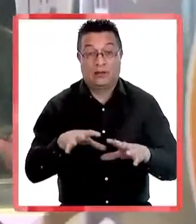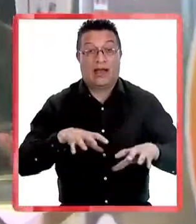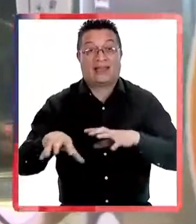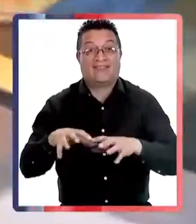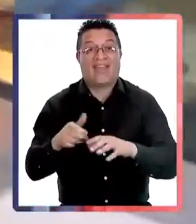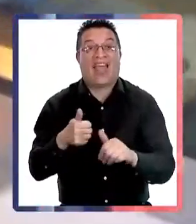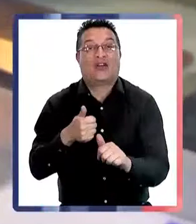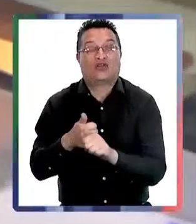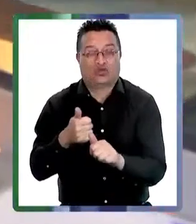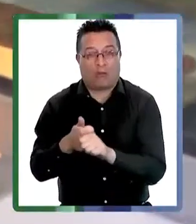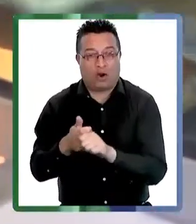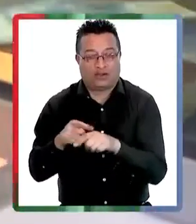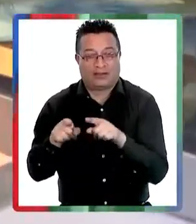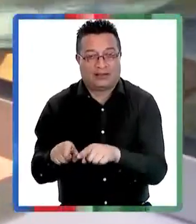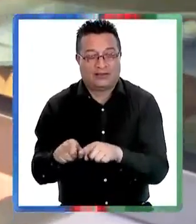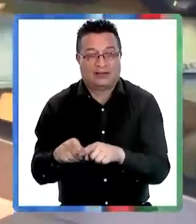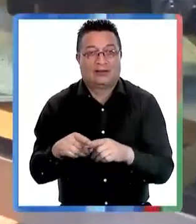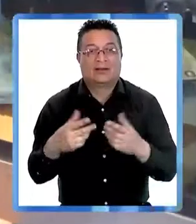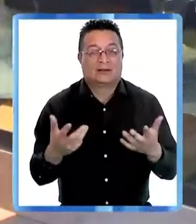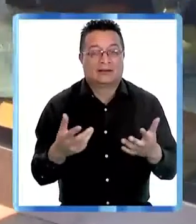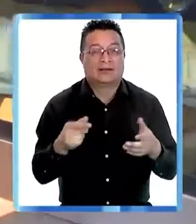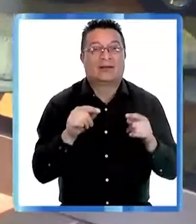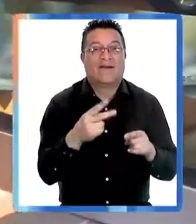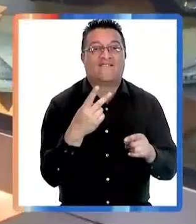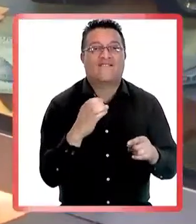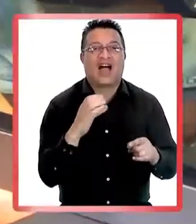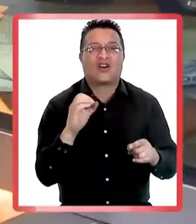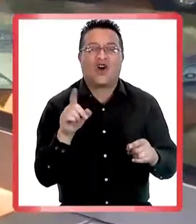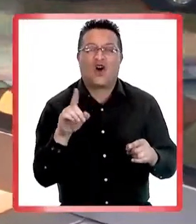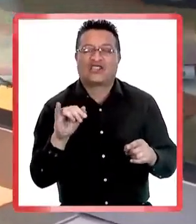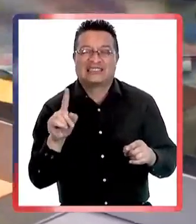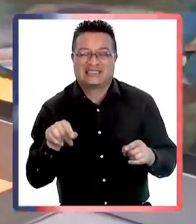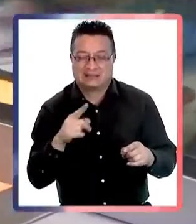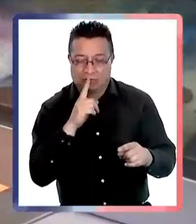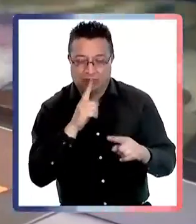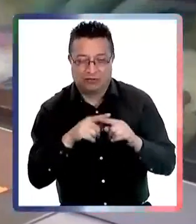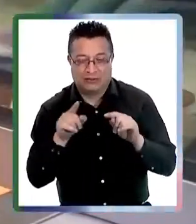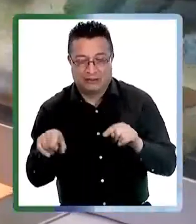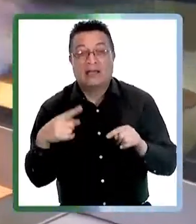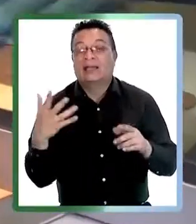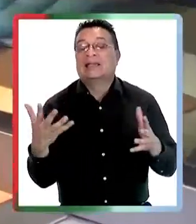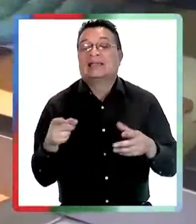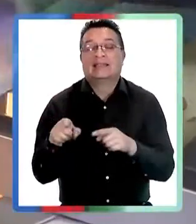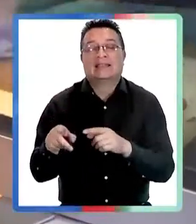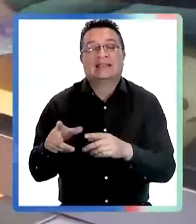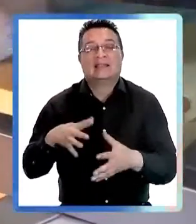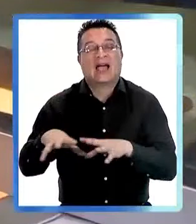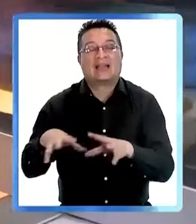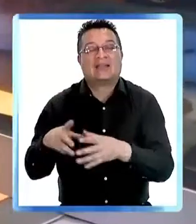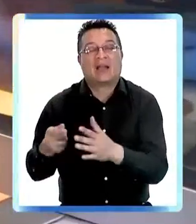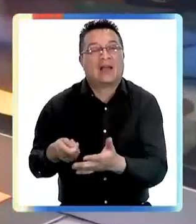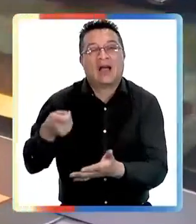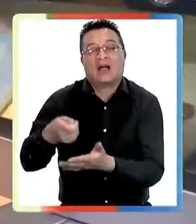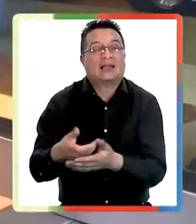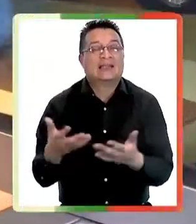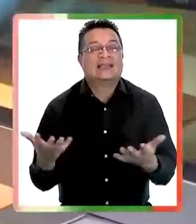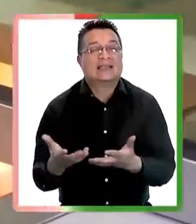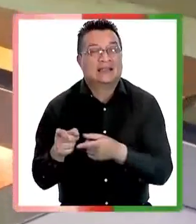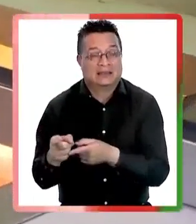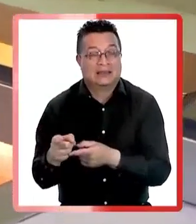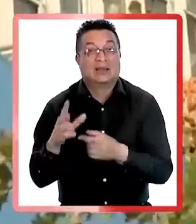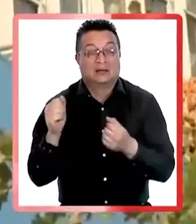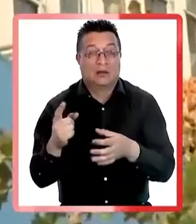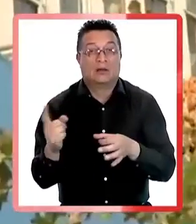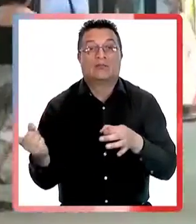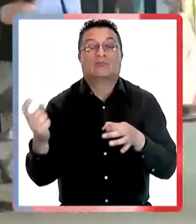de soporte o back office, le llaman algunos, ¿no es cierto? ¿Cuáles son estas actividades de soporte? Bueno,